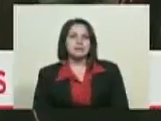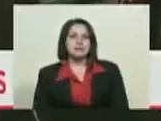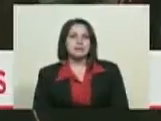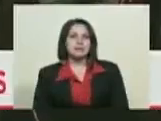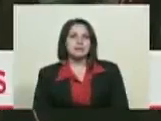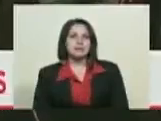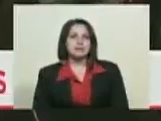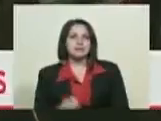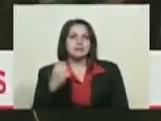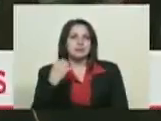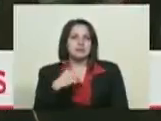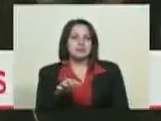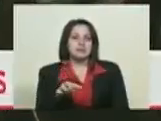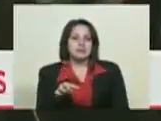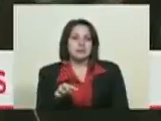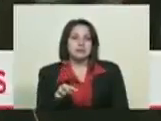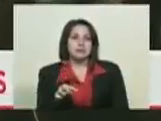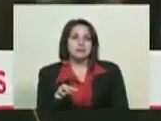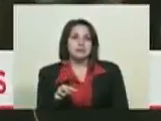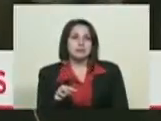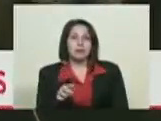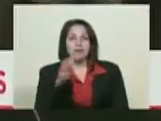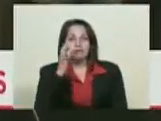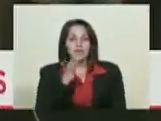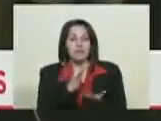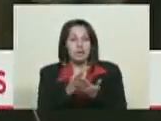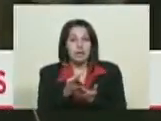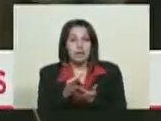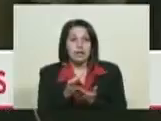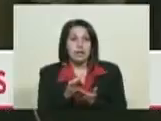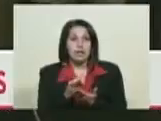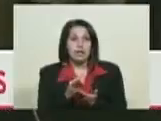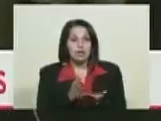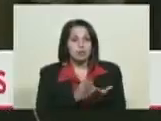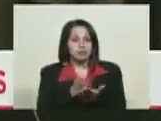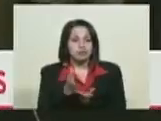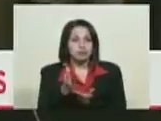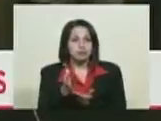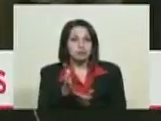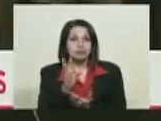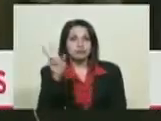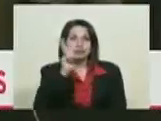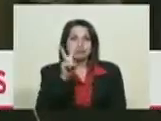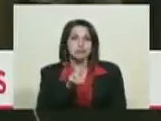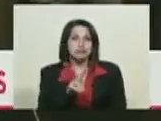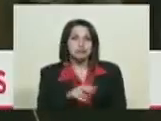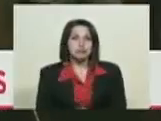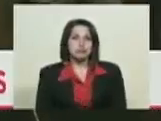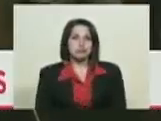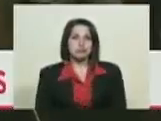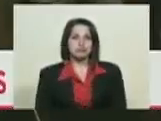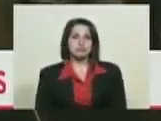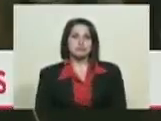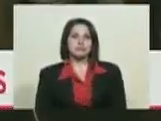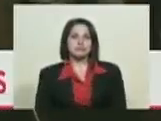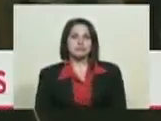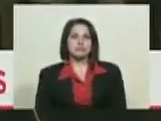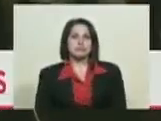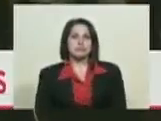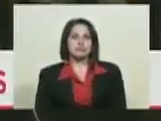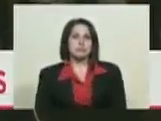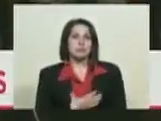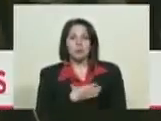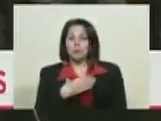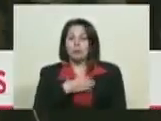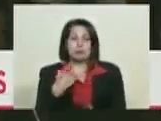tenemos que tener fe que este es el camino de Venezuela. No han podido con la